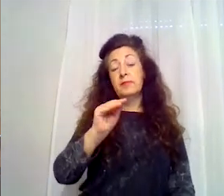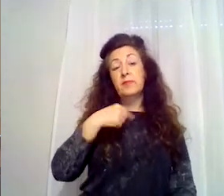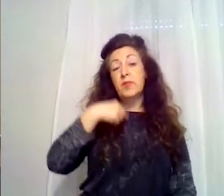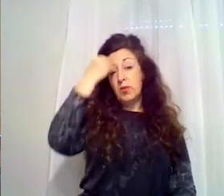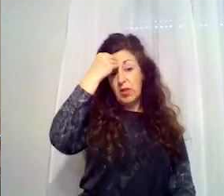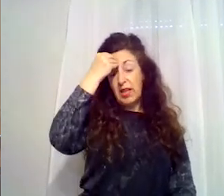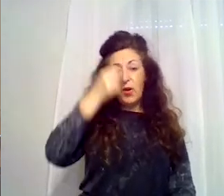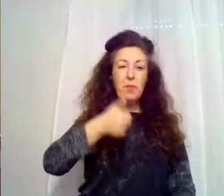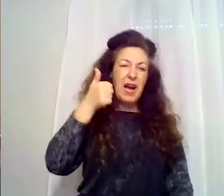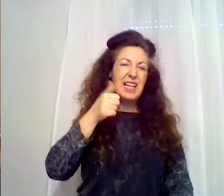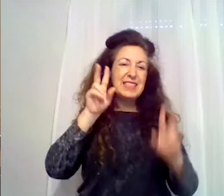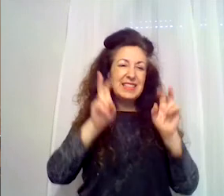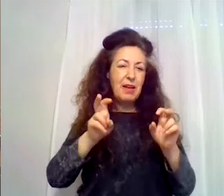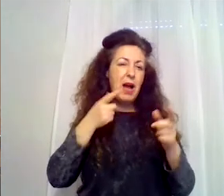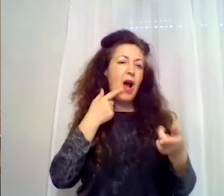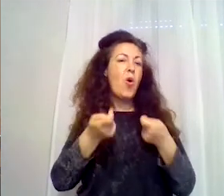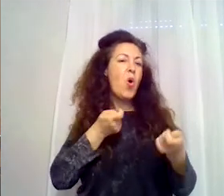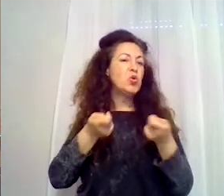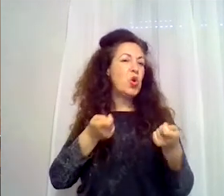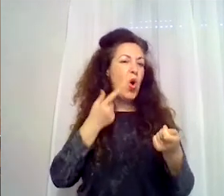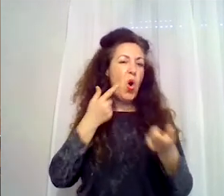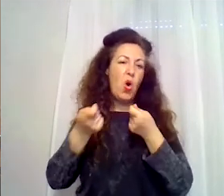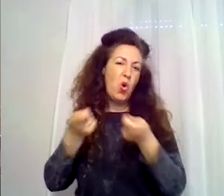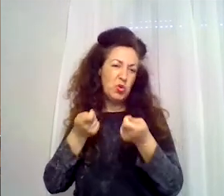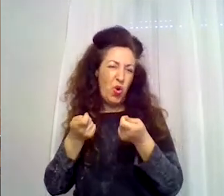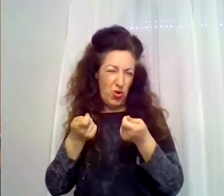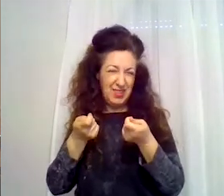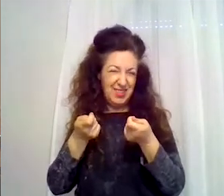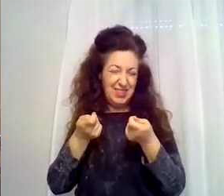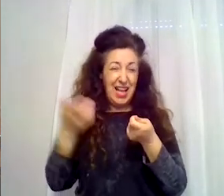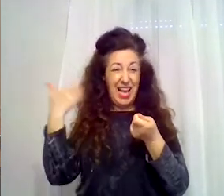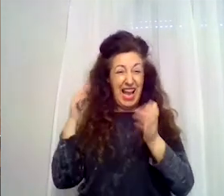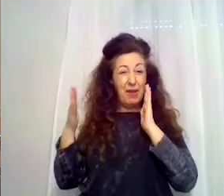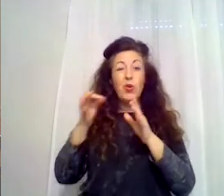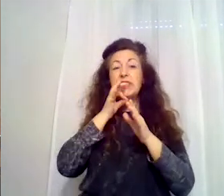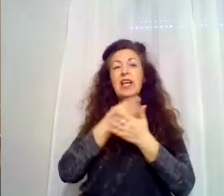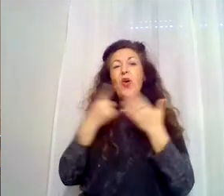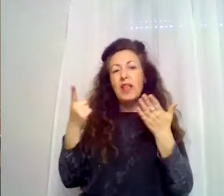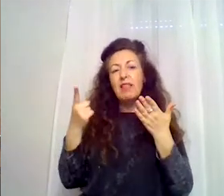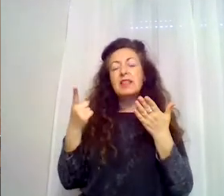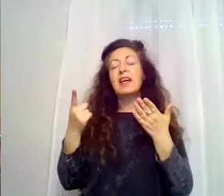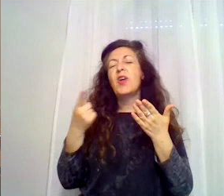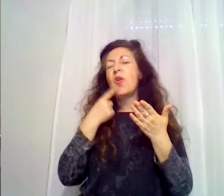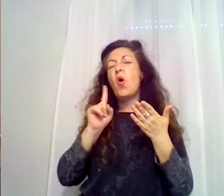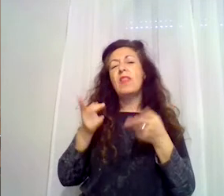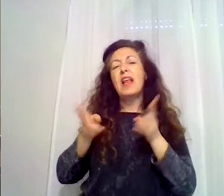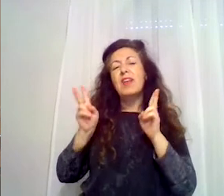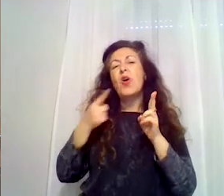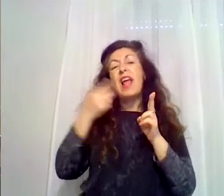ahora. No lo traiga ahora. Intente usted ir allí. Y entonces verá que aquello estaría lleno de